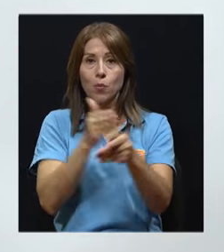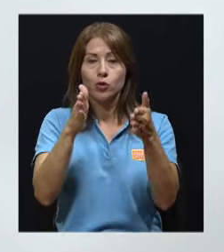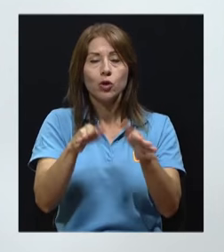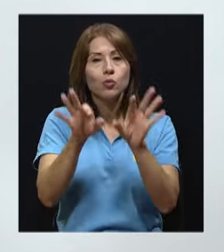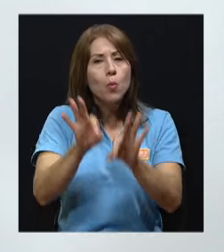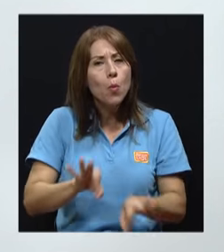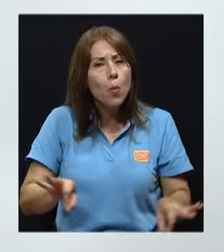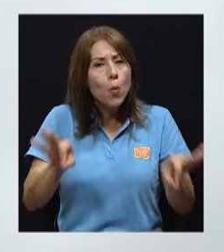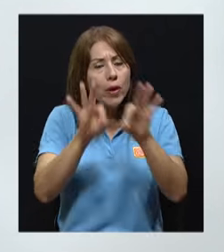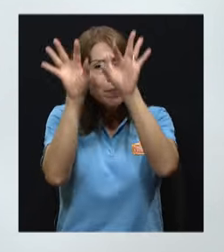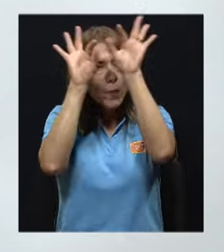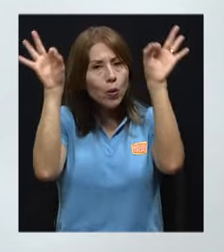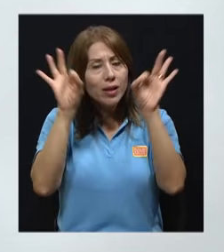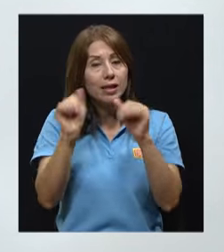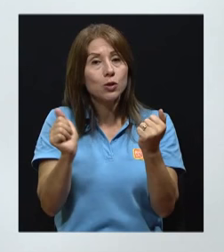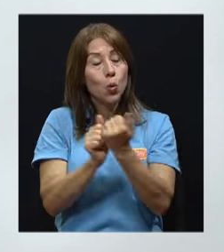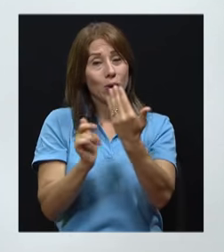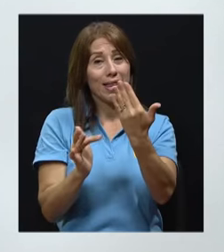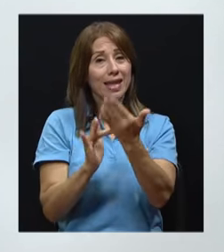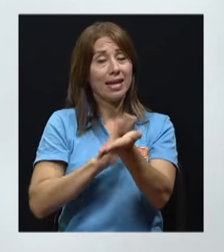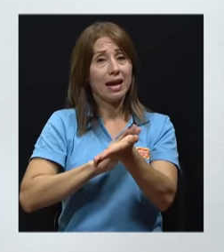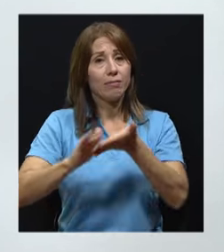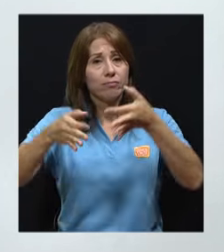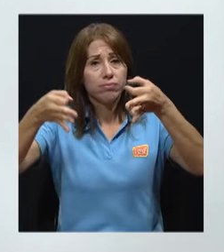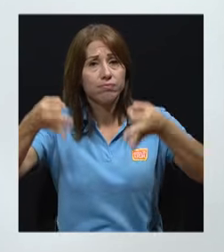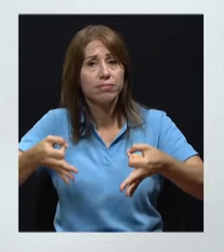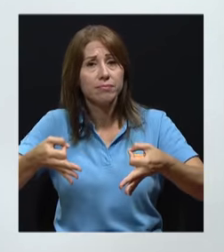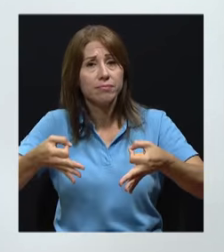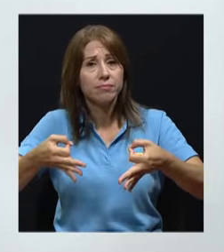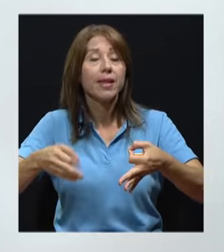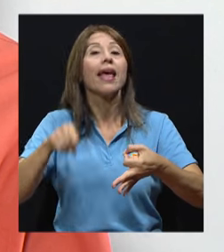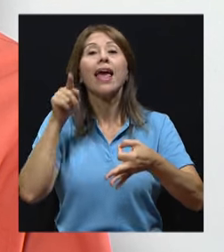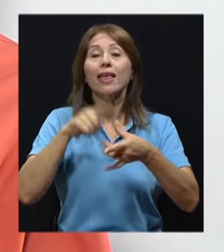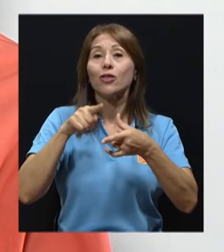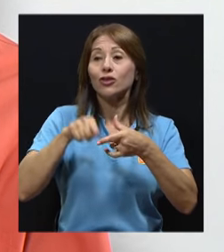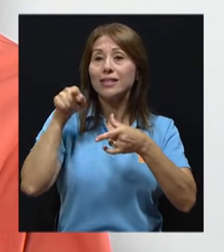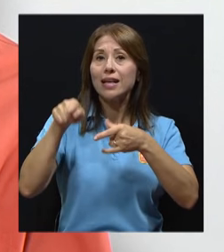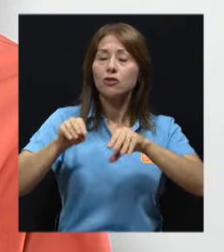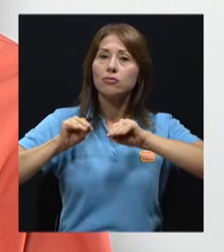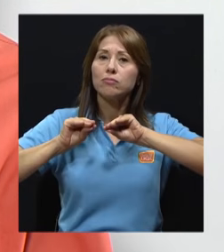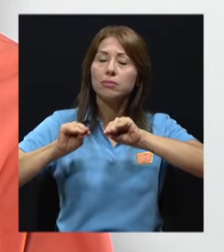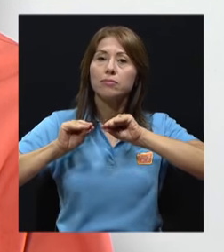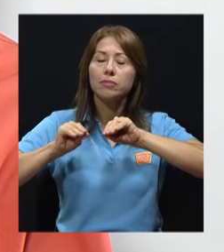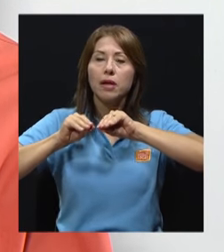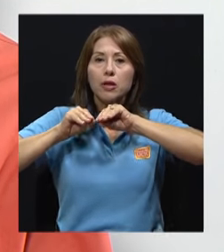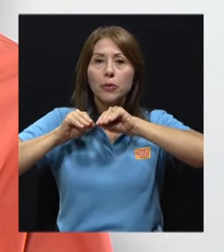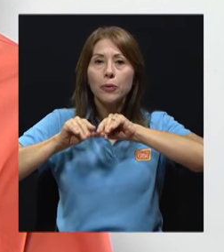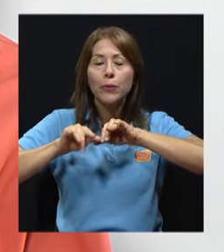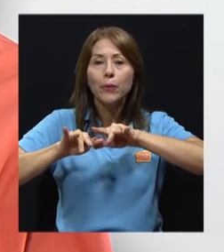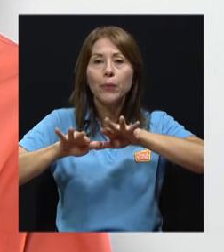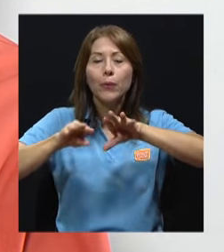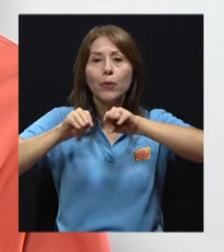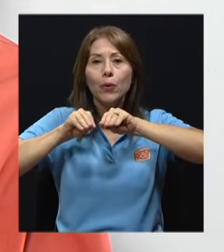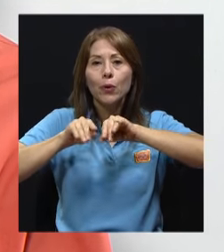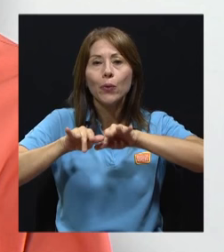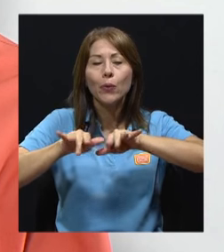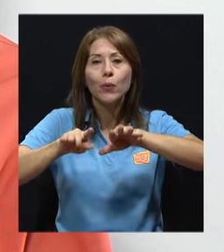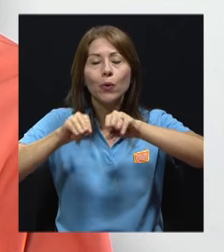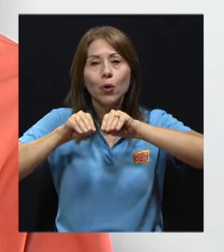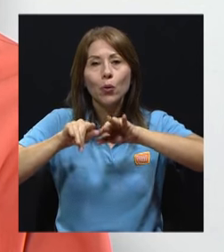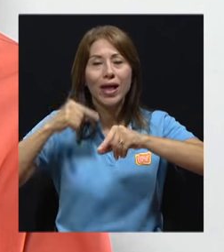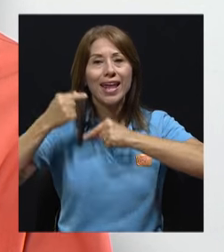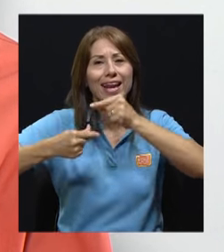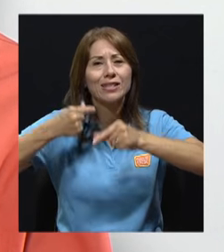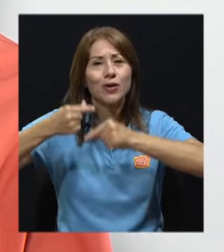importantes y con una técnica impecable entonces esa escuela se ha ido transmitiendo de